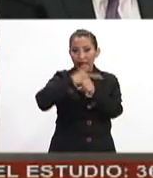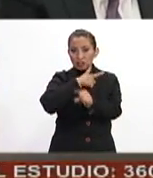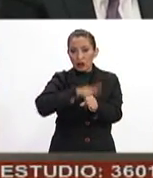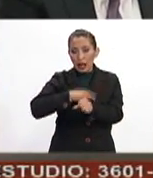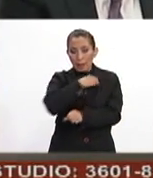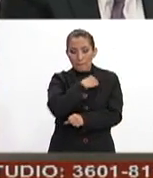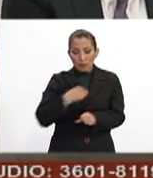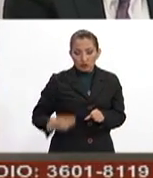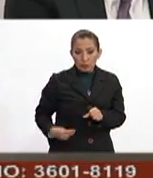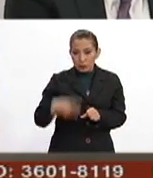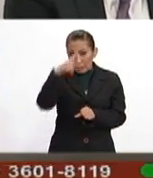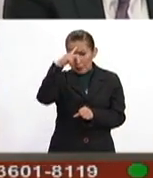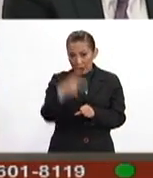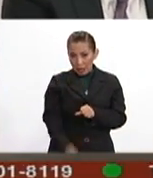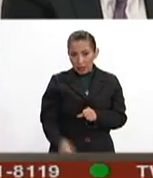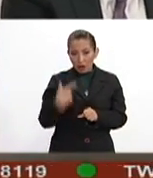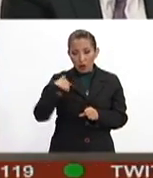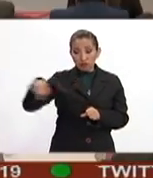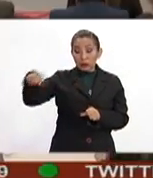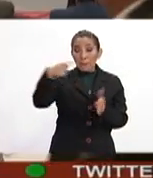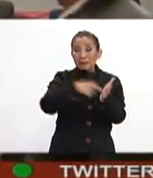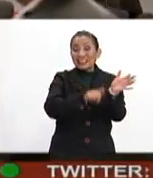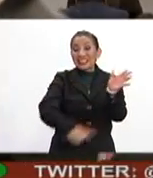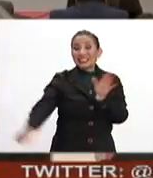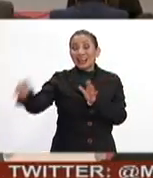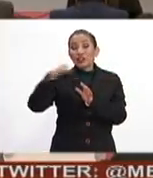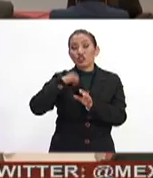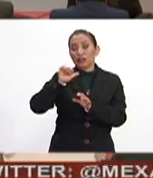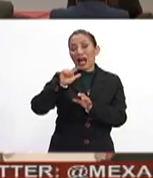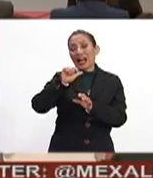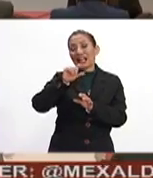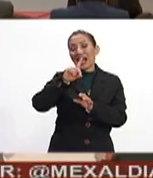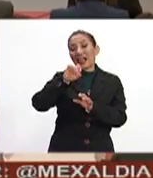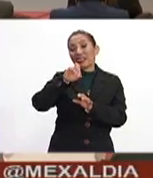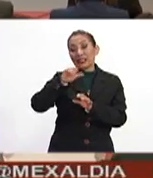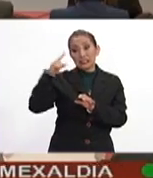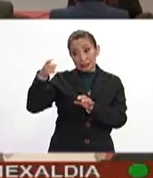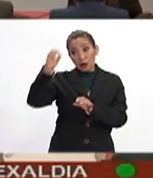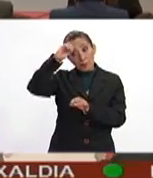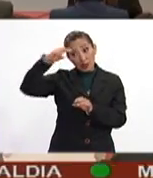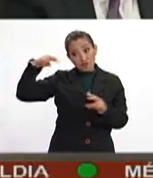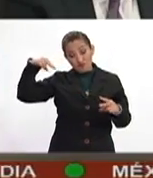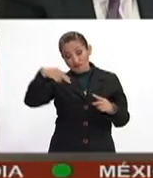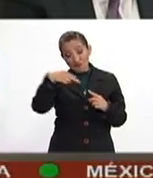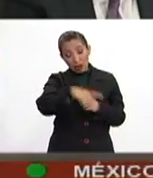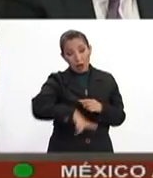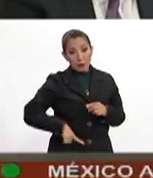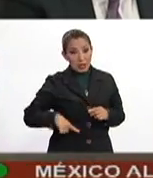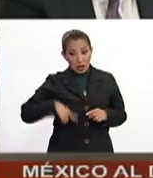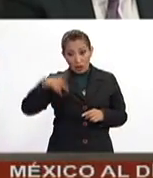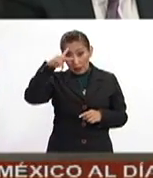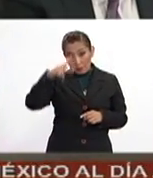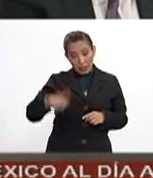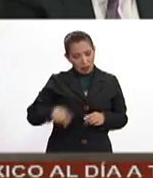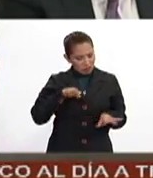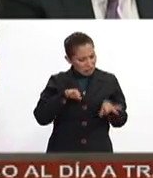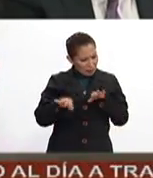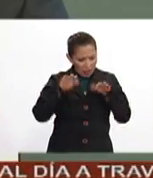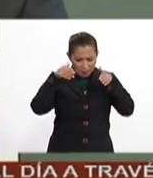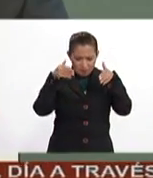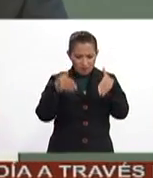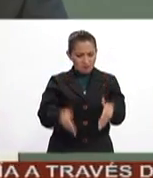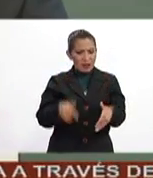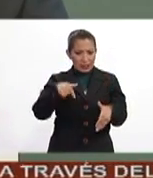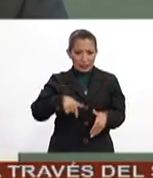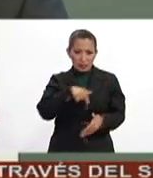de Municipios de México, que agrupa a más de 1.600 alcaldes, dijo que bajo esa visión el gobierno de la República trabaja desde